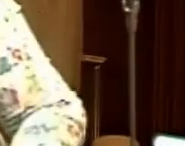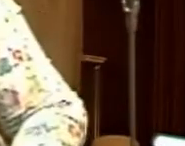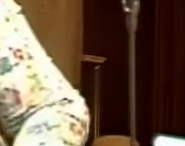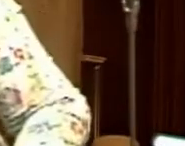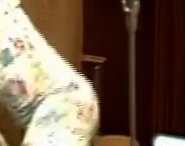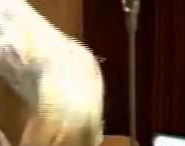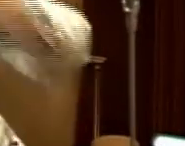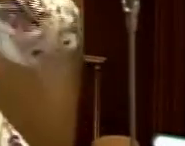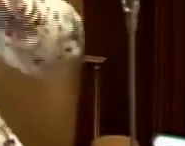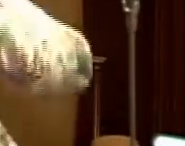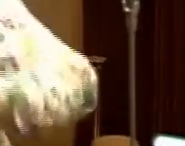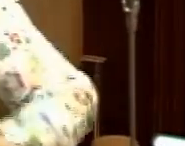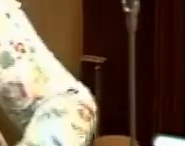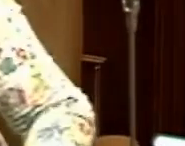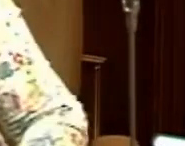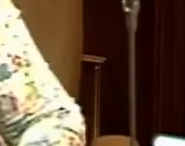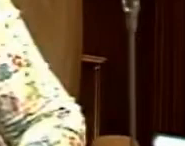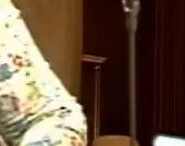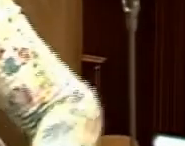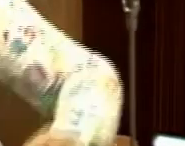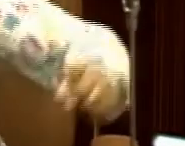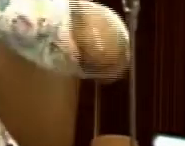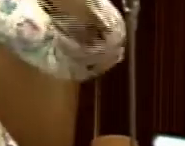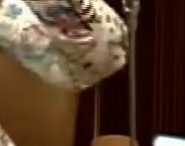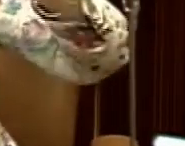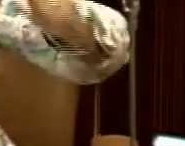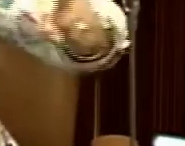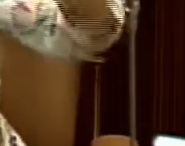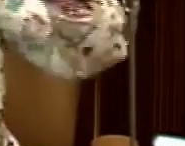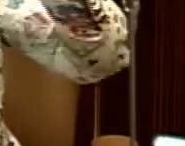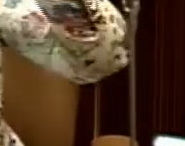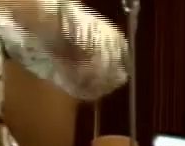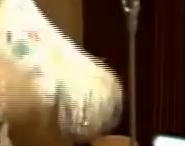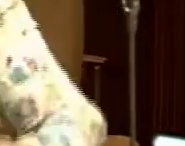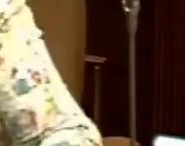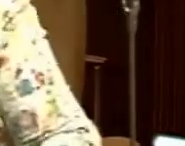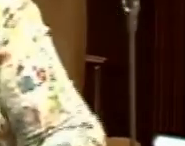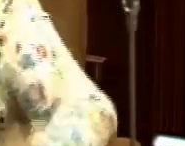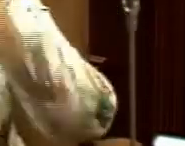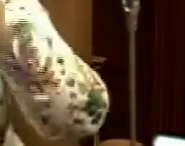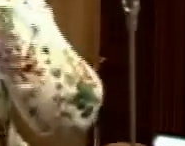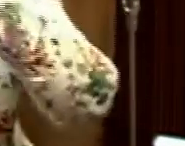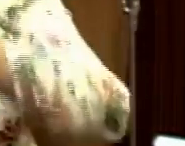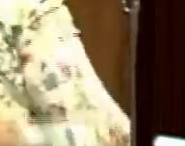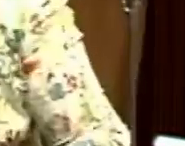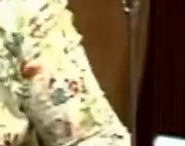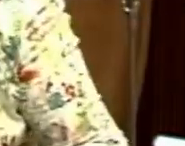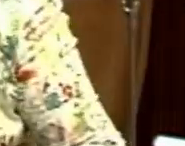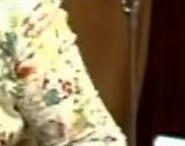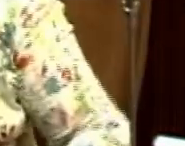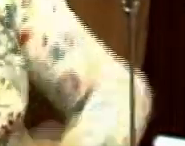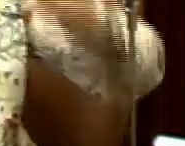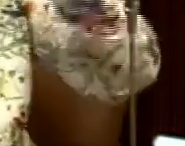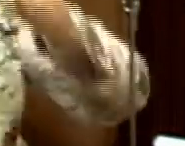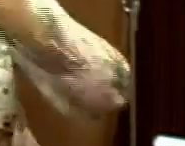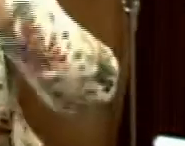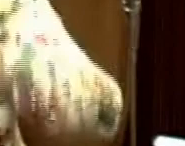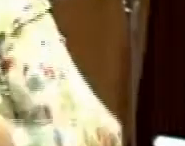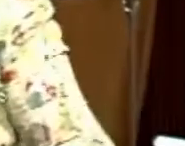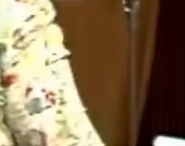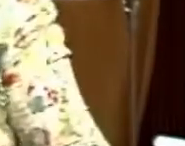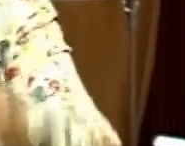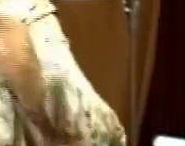la vejez. Y no me puedo quedar callada, señor ministro, porque me parece que es un tema social. Y quiero decir, y que las